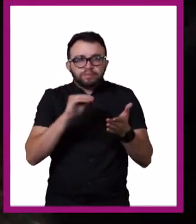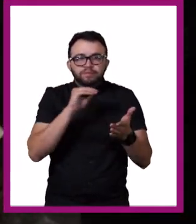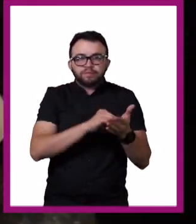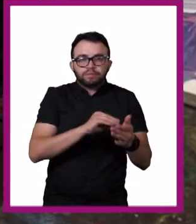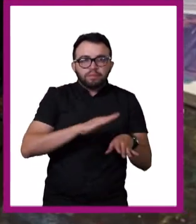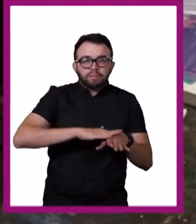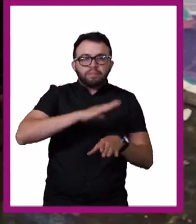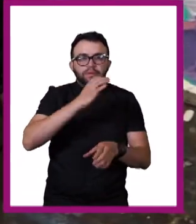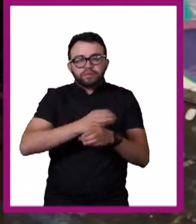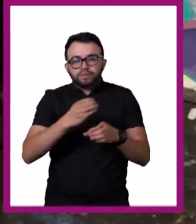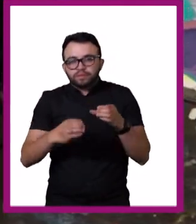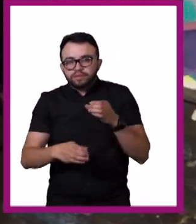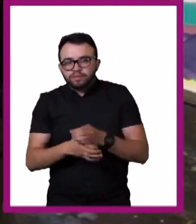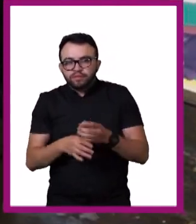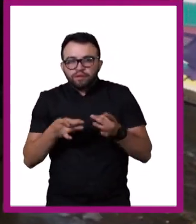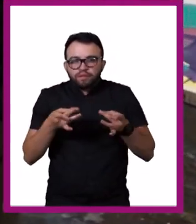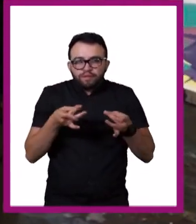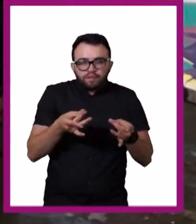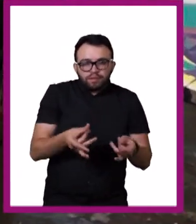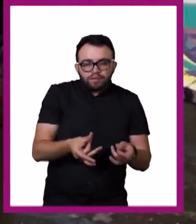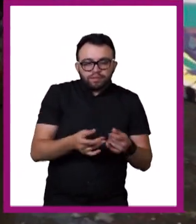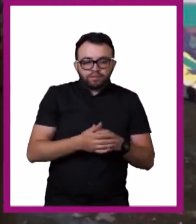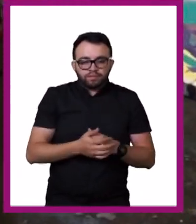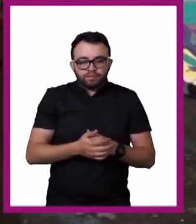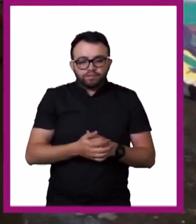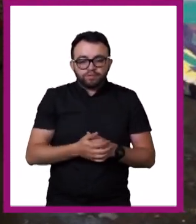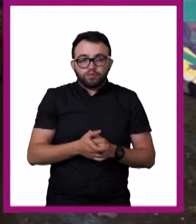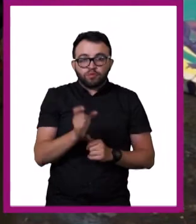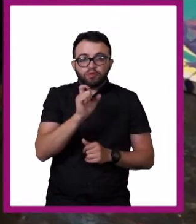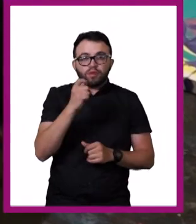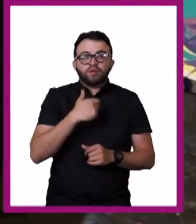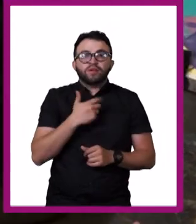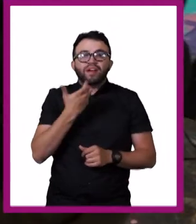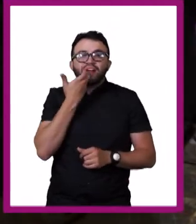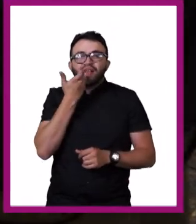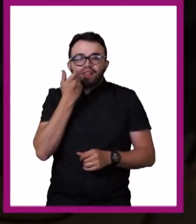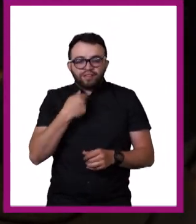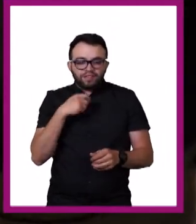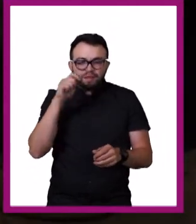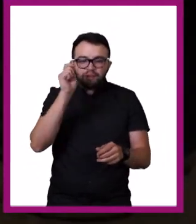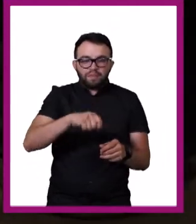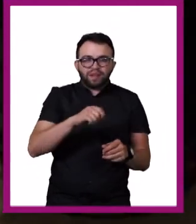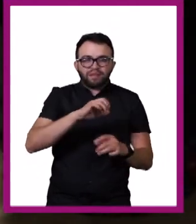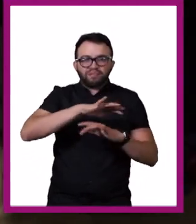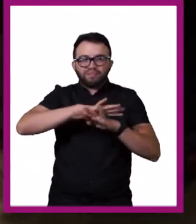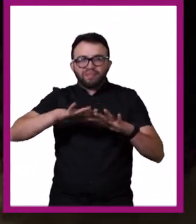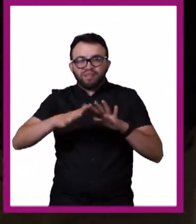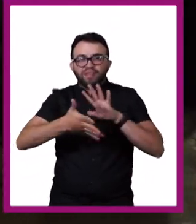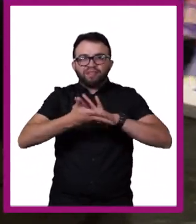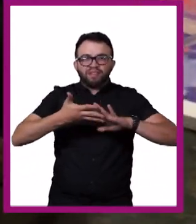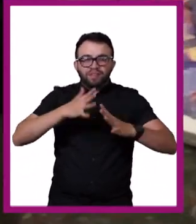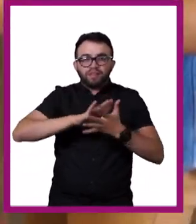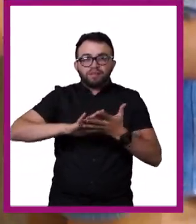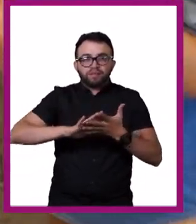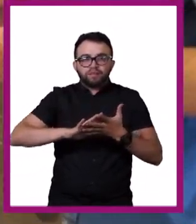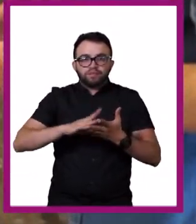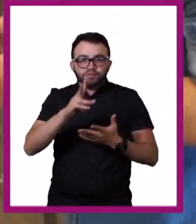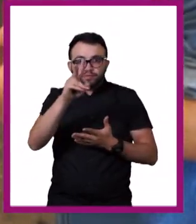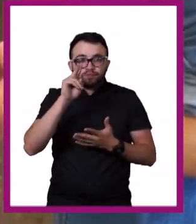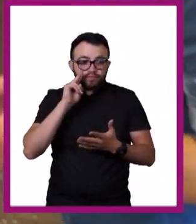Uh-huh. Agregando detalles. Sí. El hecho de manchar va haciendo que aparezcan cosas nuevas